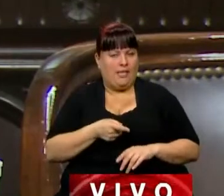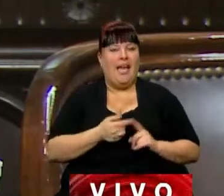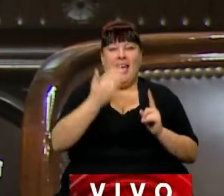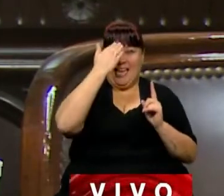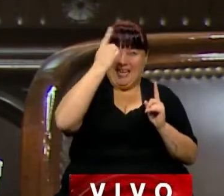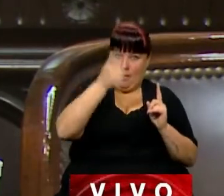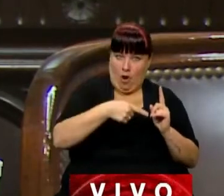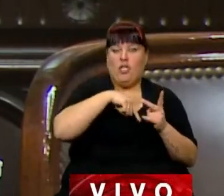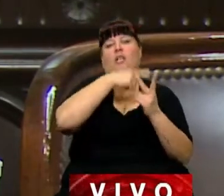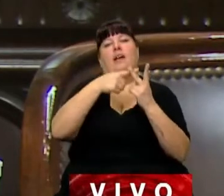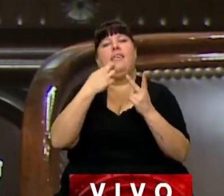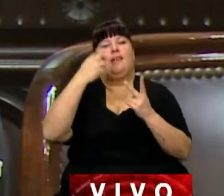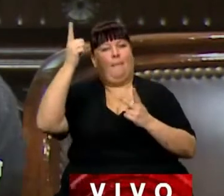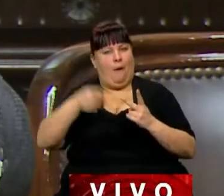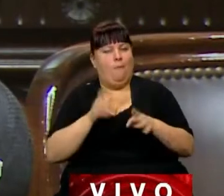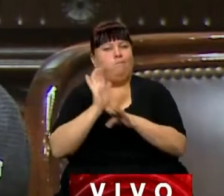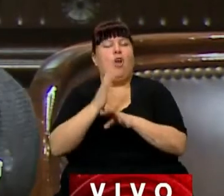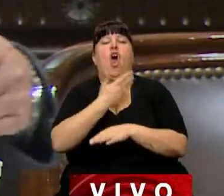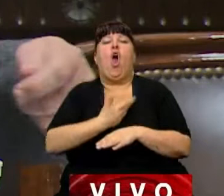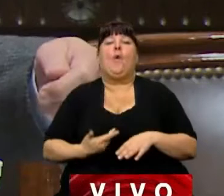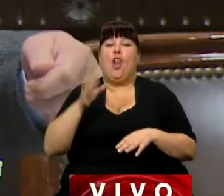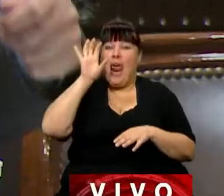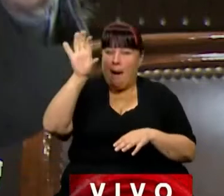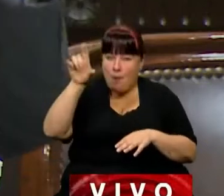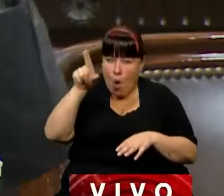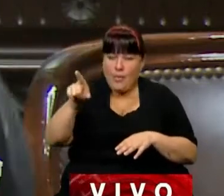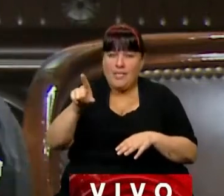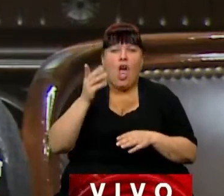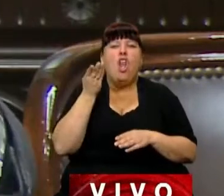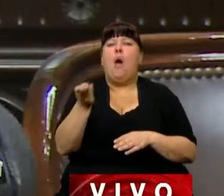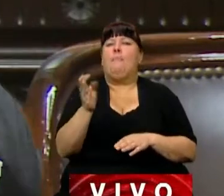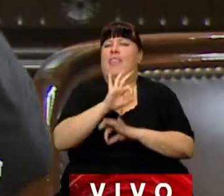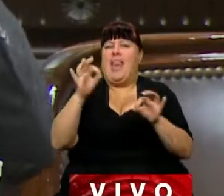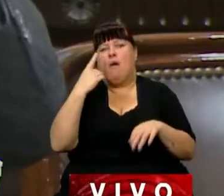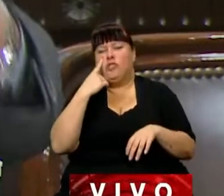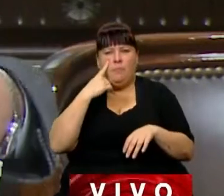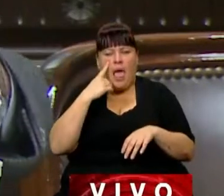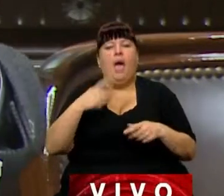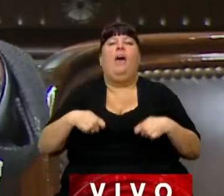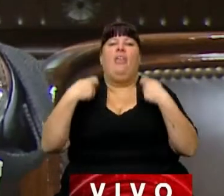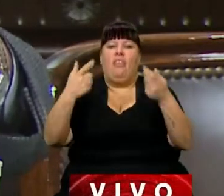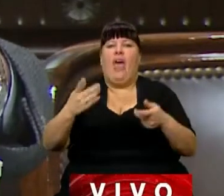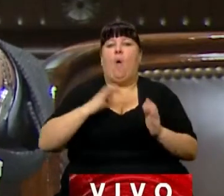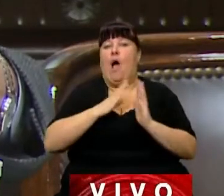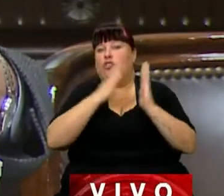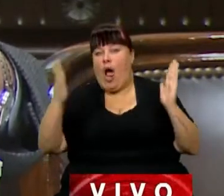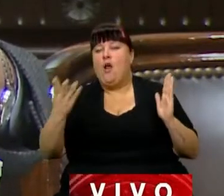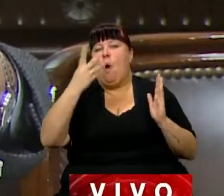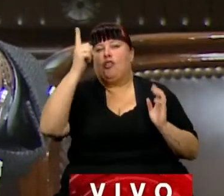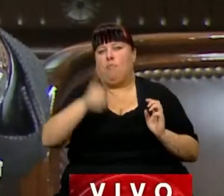del 15% al 19%. O sea, el gobierno provincial, sin pedido de los municipios, cedió en 4 años